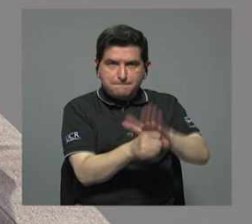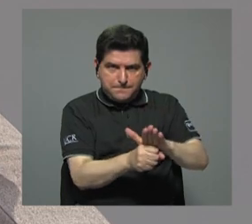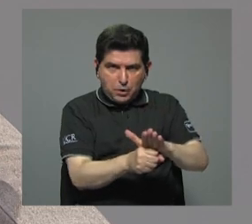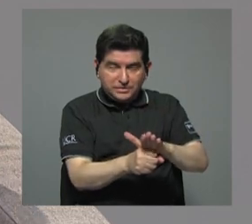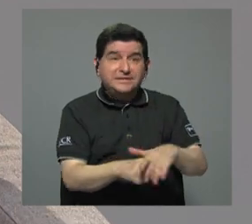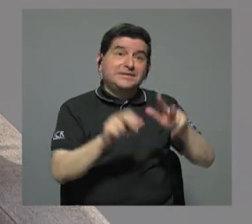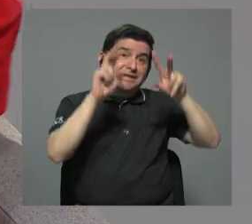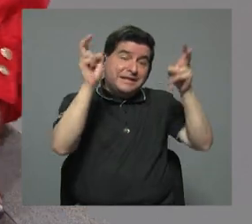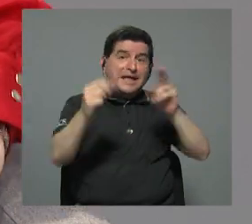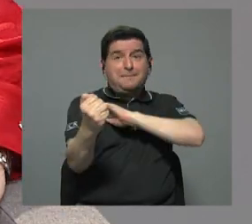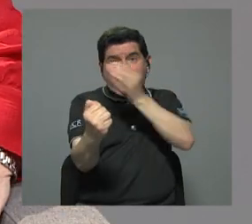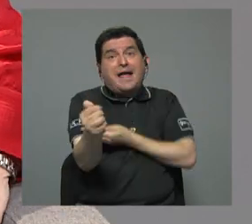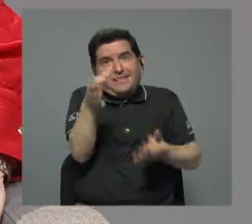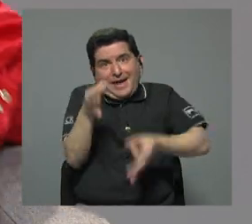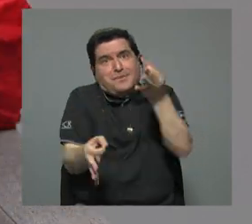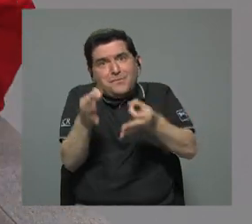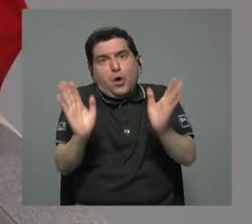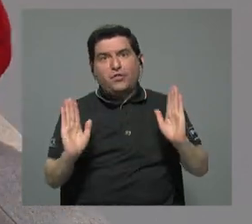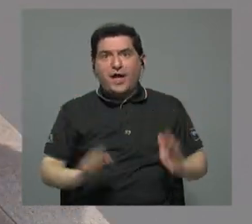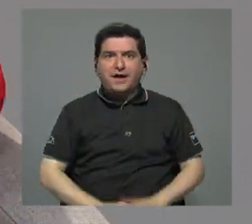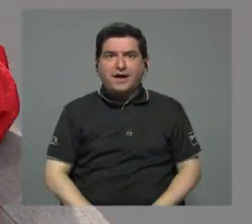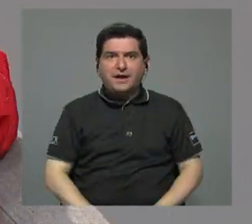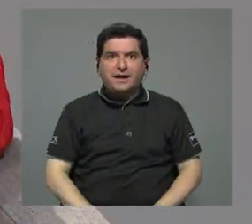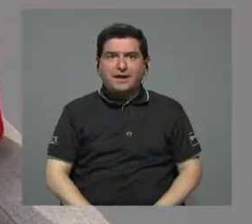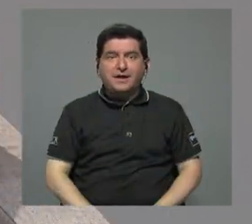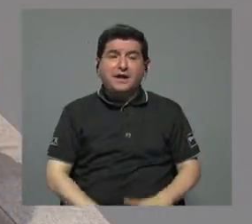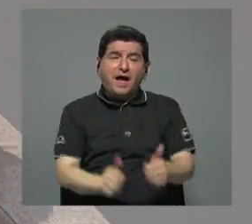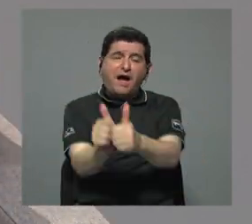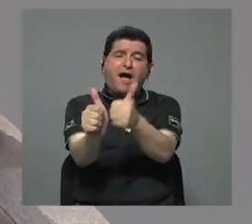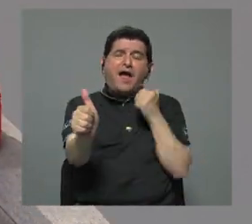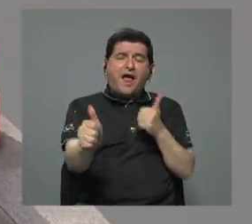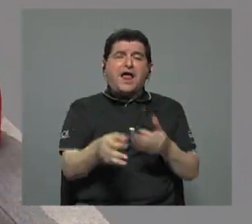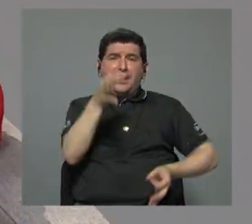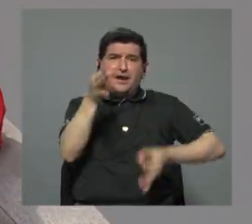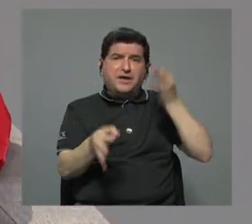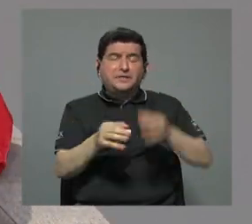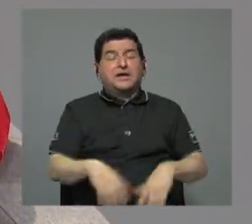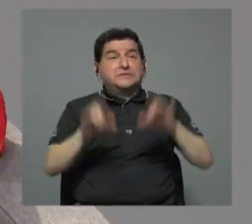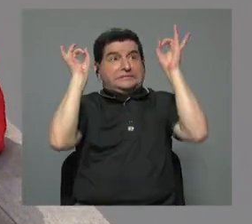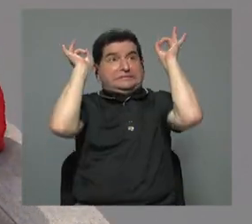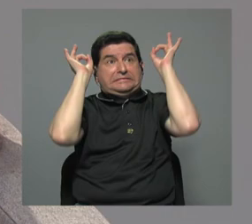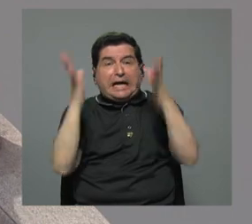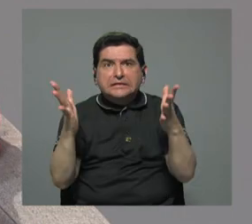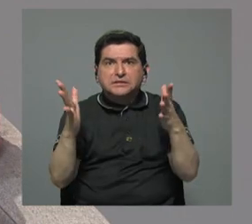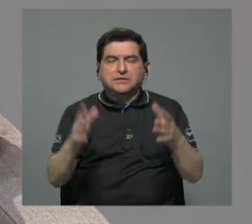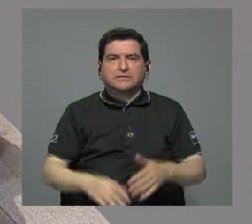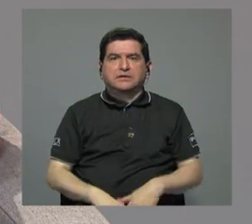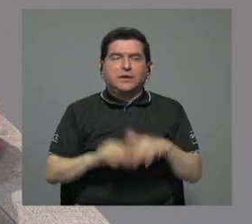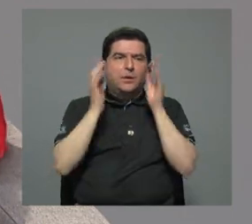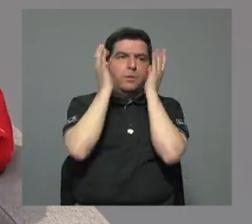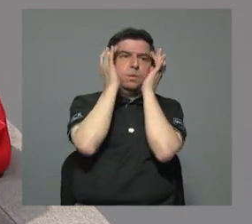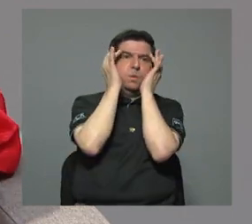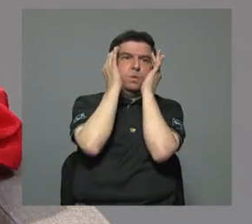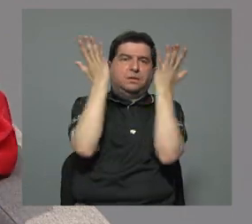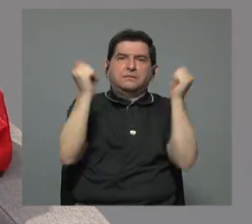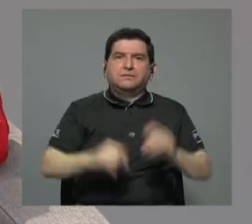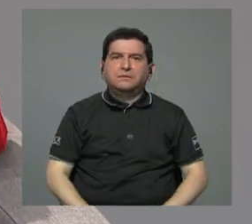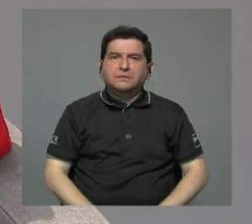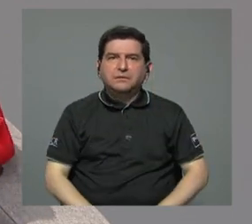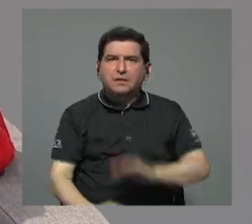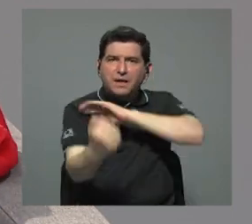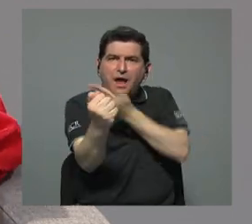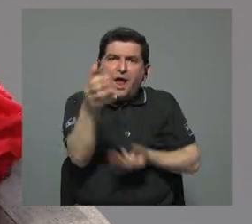es el tema del poder judicial que la muera judicial es apabullante entonces el poder